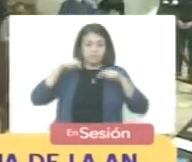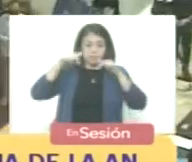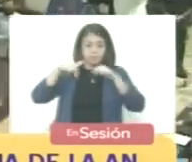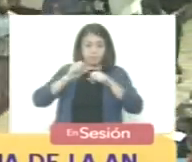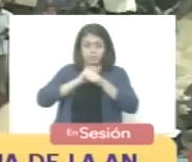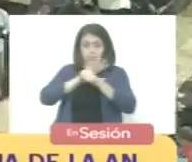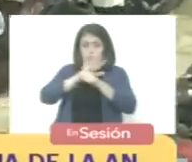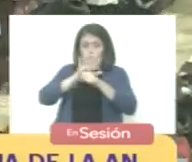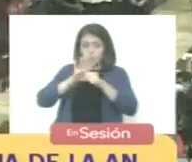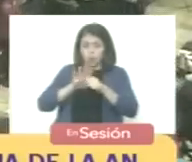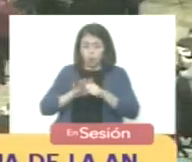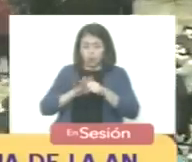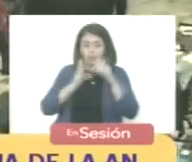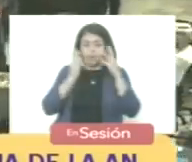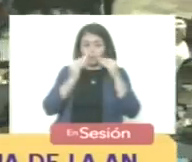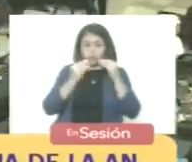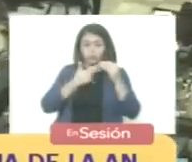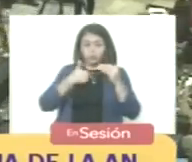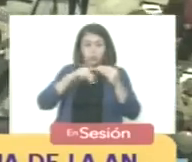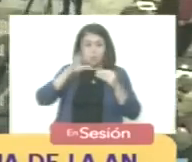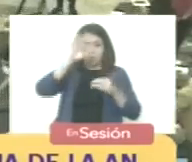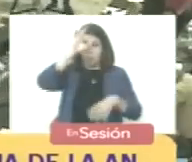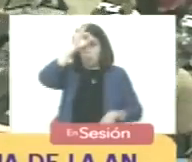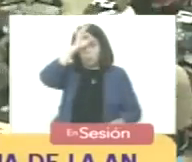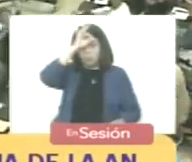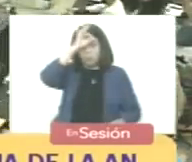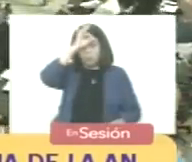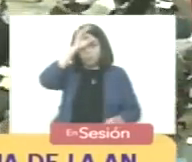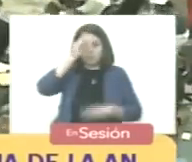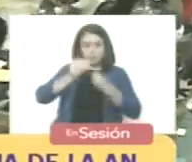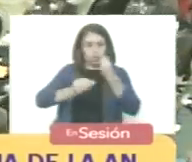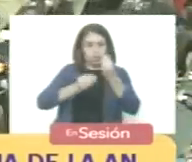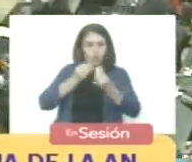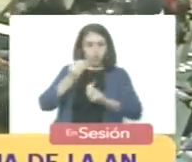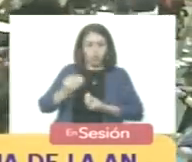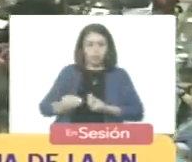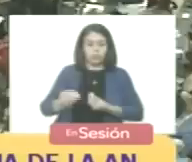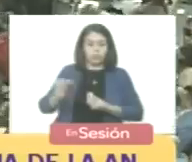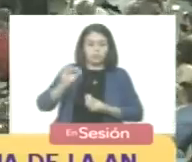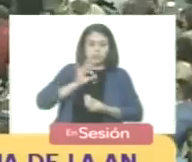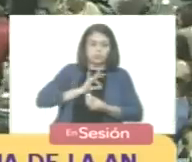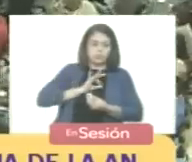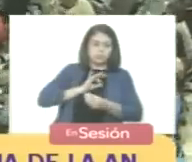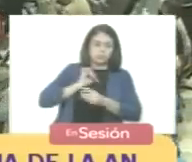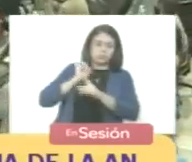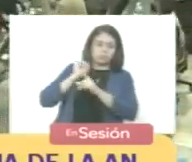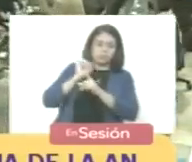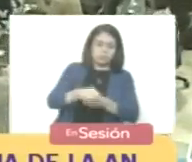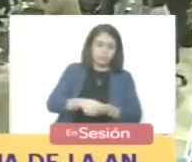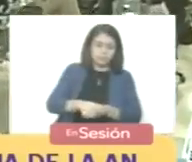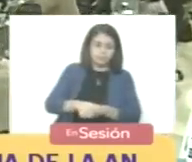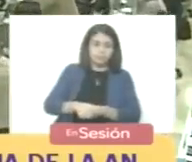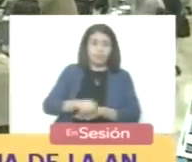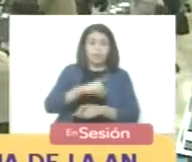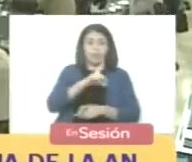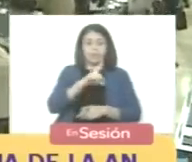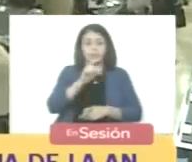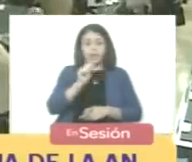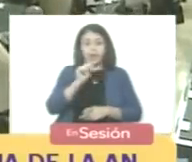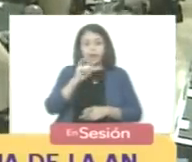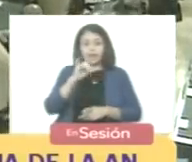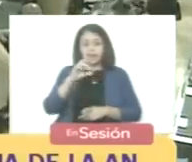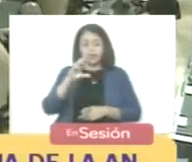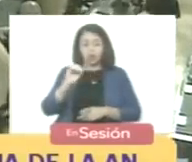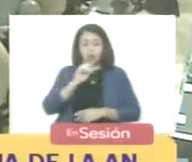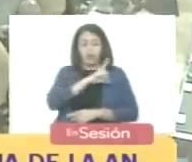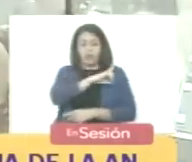el COVID-19 y que muchos de nosotros no sabíamos ni siquiera cómo era y cómo lo íbamos a combatir, Darío Vivas le tocó ser jefe de